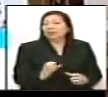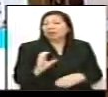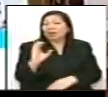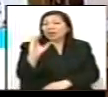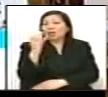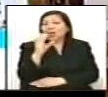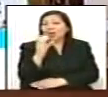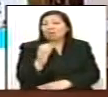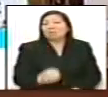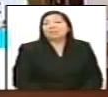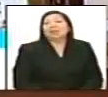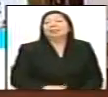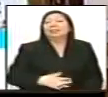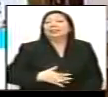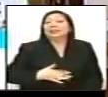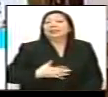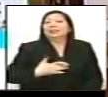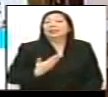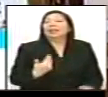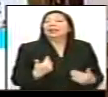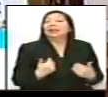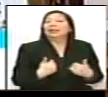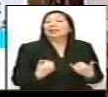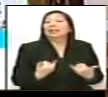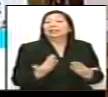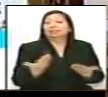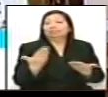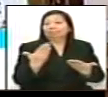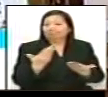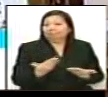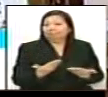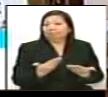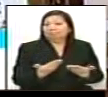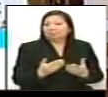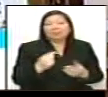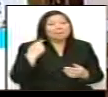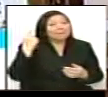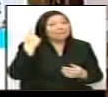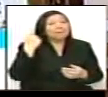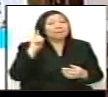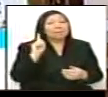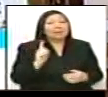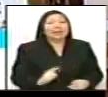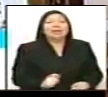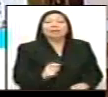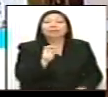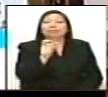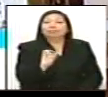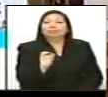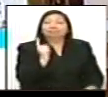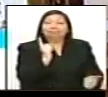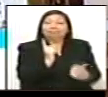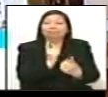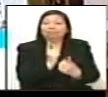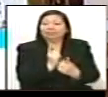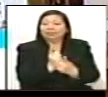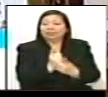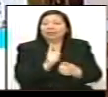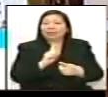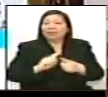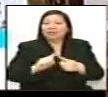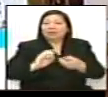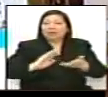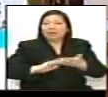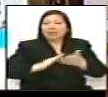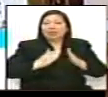colombiano, la posibilidad de tener estos escaños pensados para representación directa de las